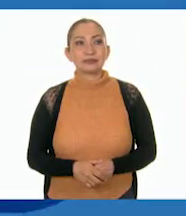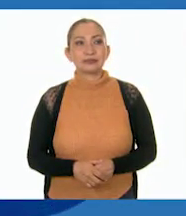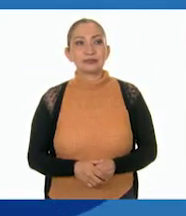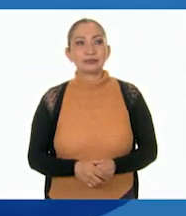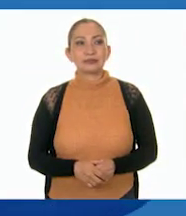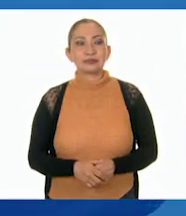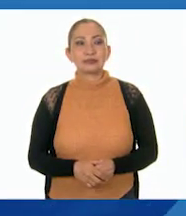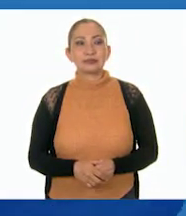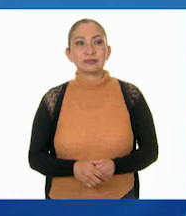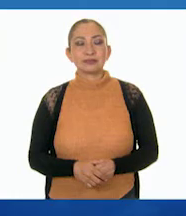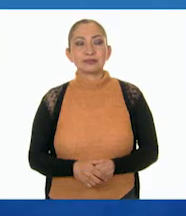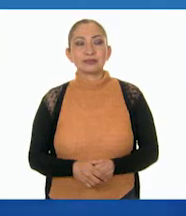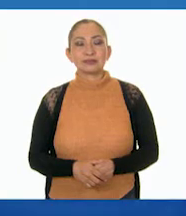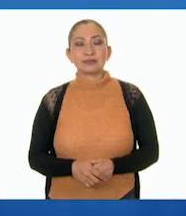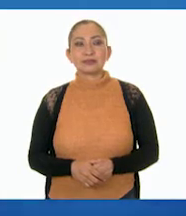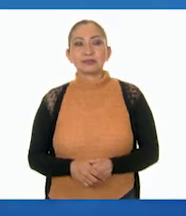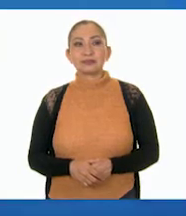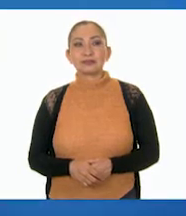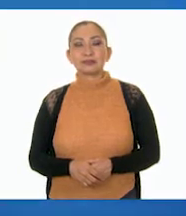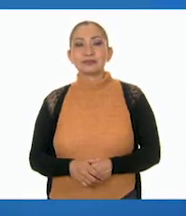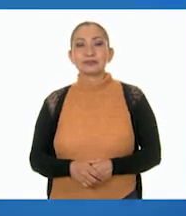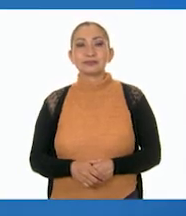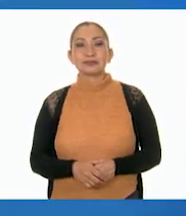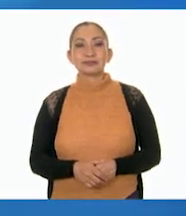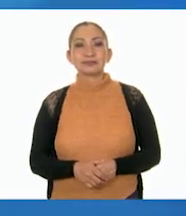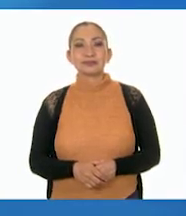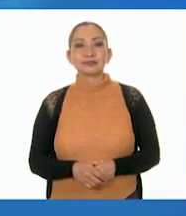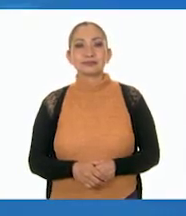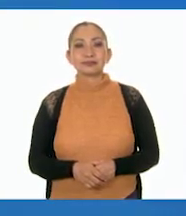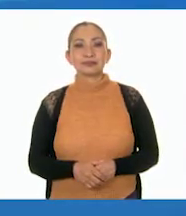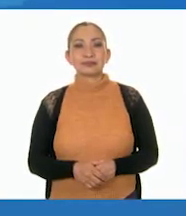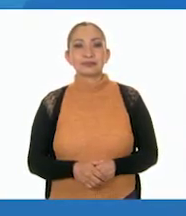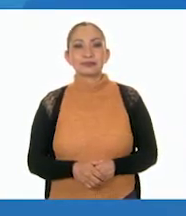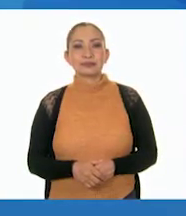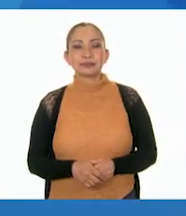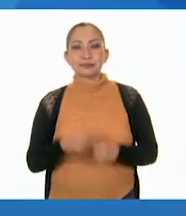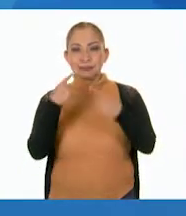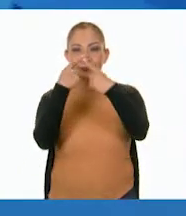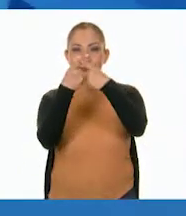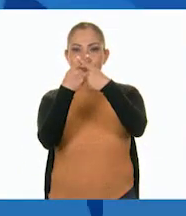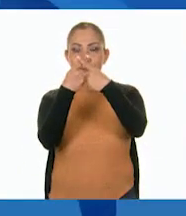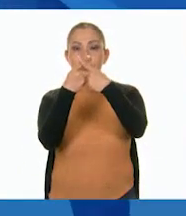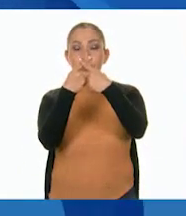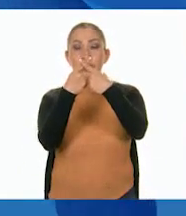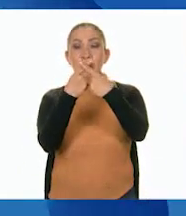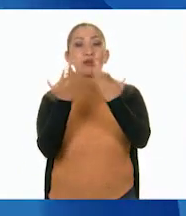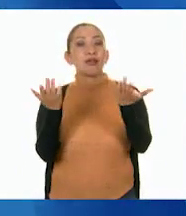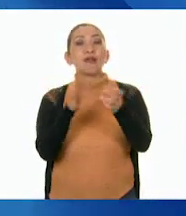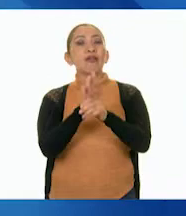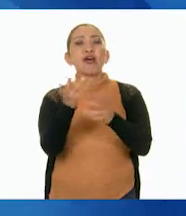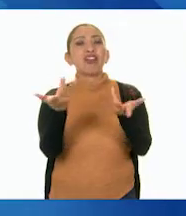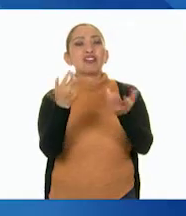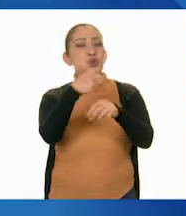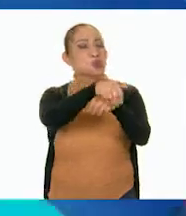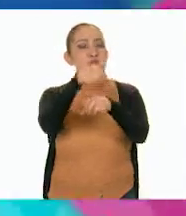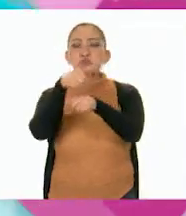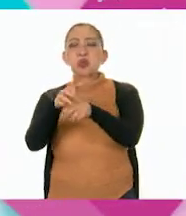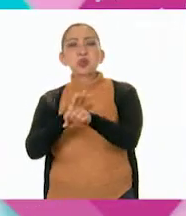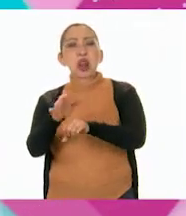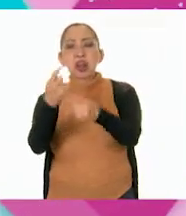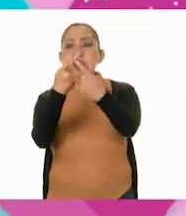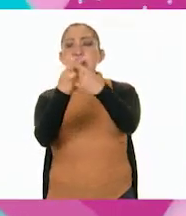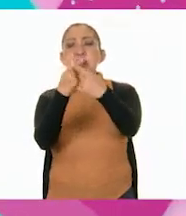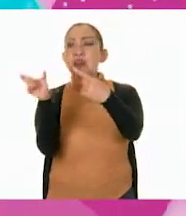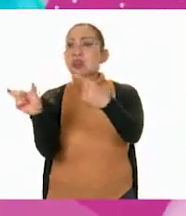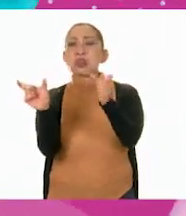Multiplicación. Ponemos la multiplicación. ¿Y qué multiplicaríamos?